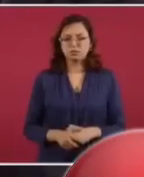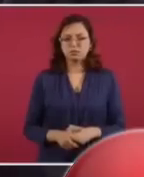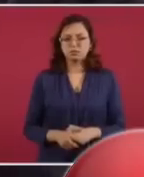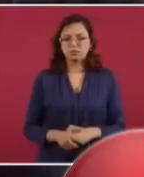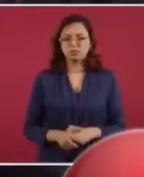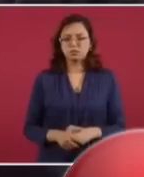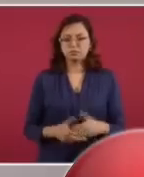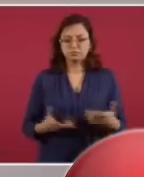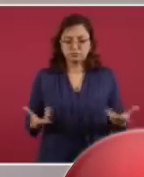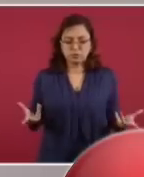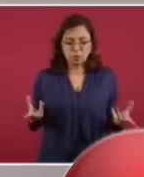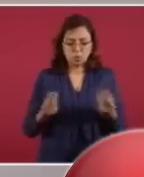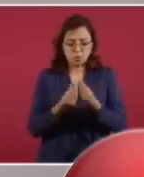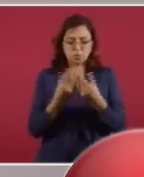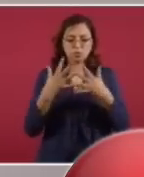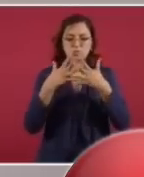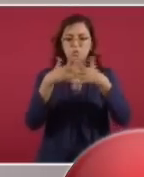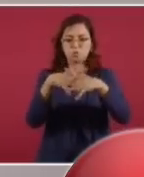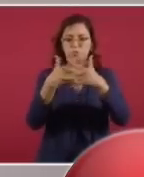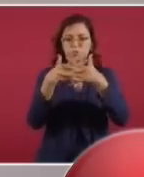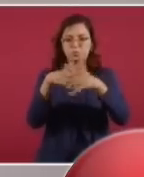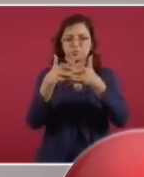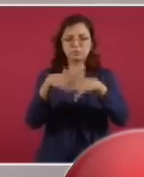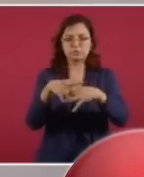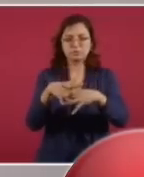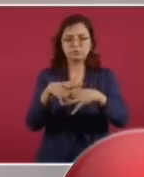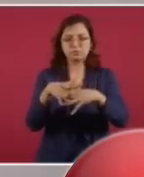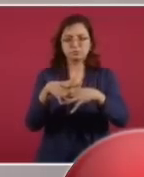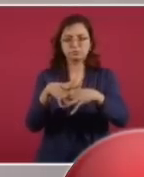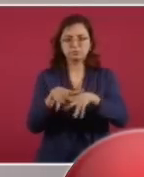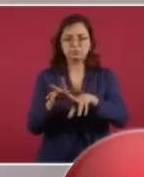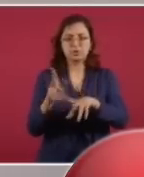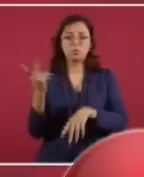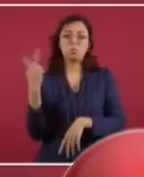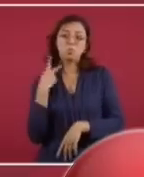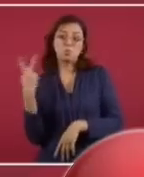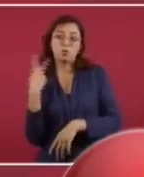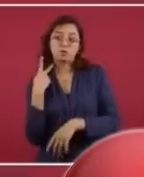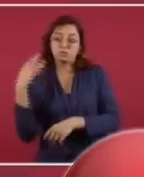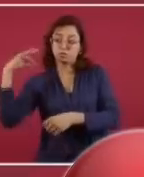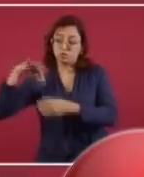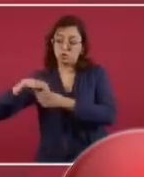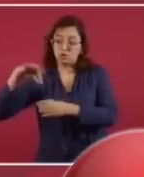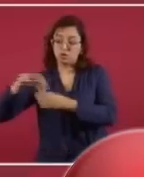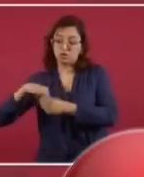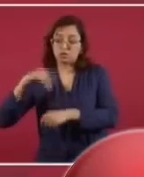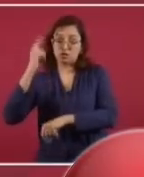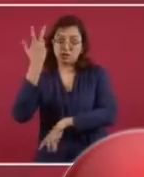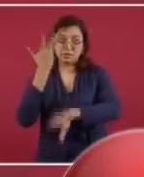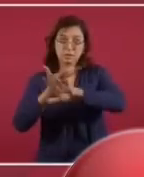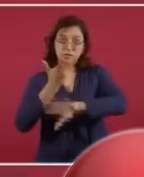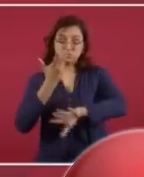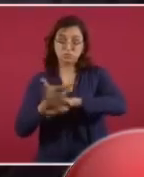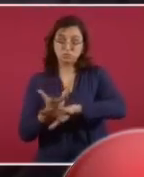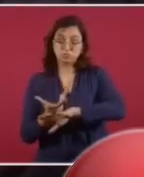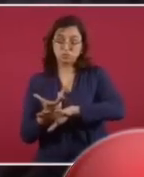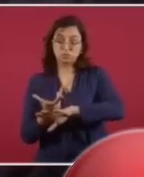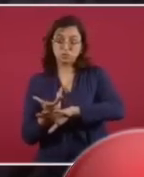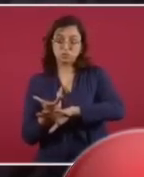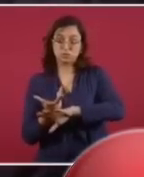una, que no se junte el asunto político electoral de Estados Unidos